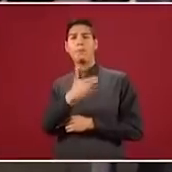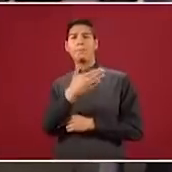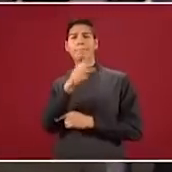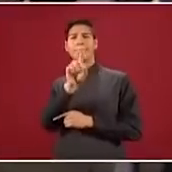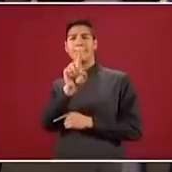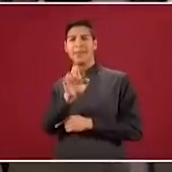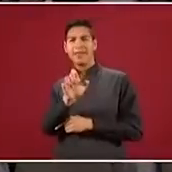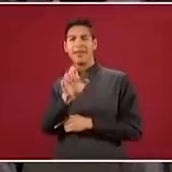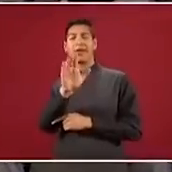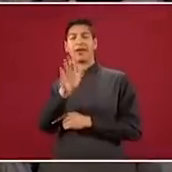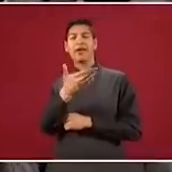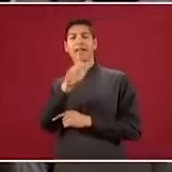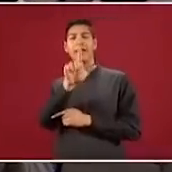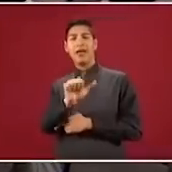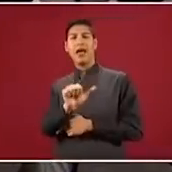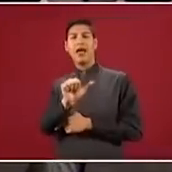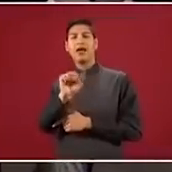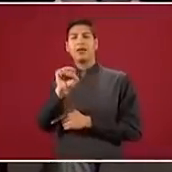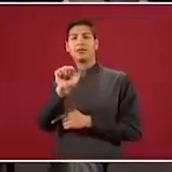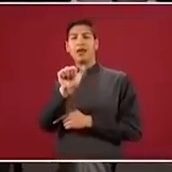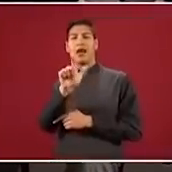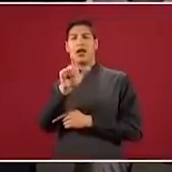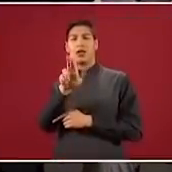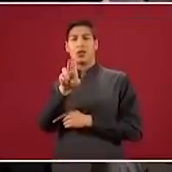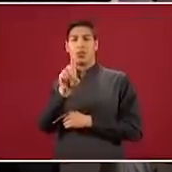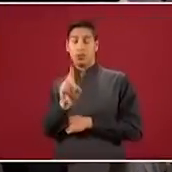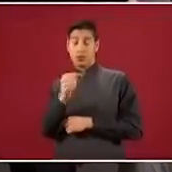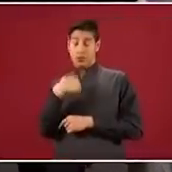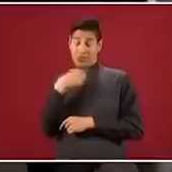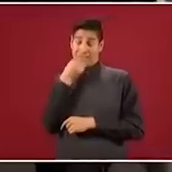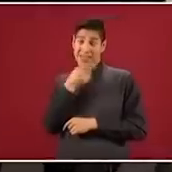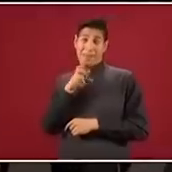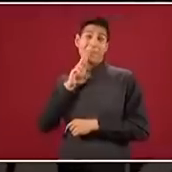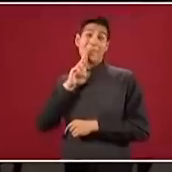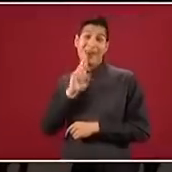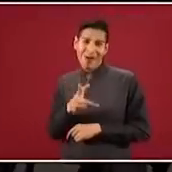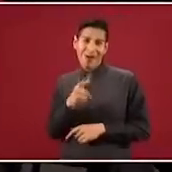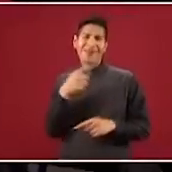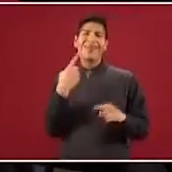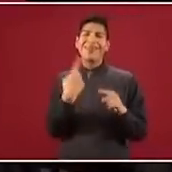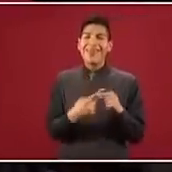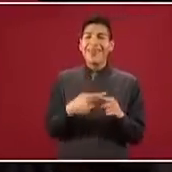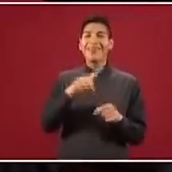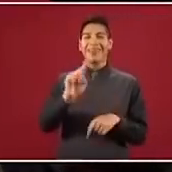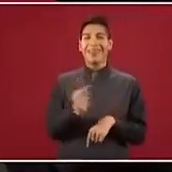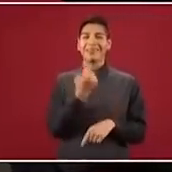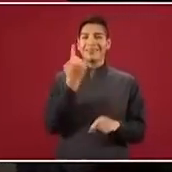de el quién es quién en la salud, pero porque ya está